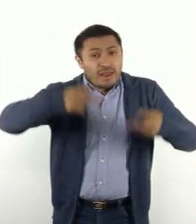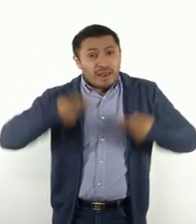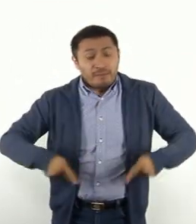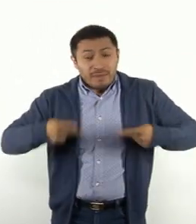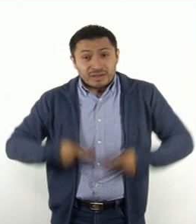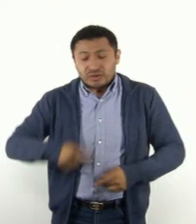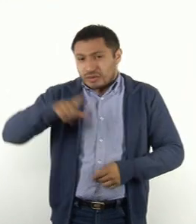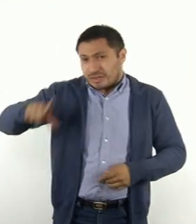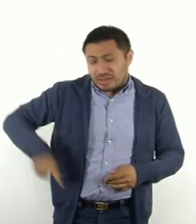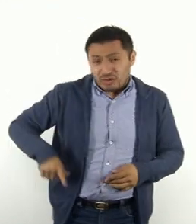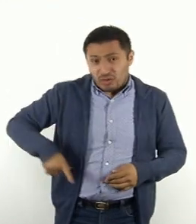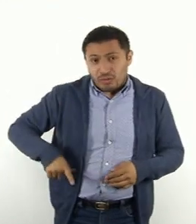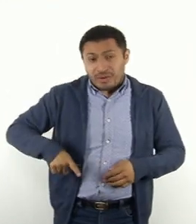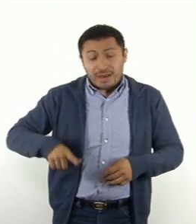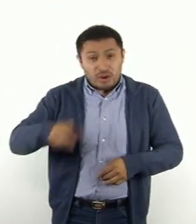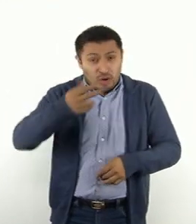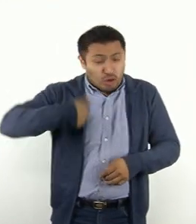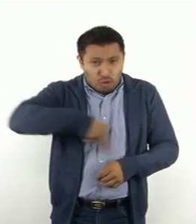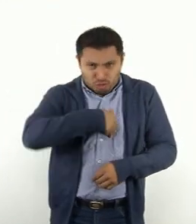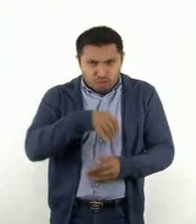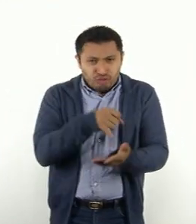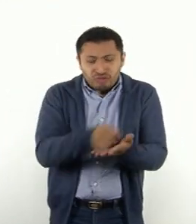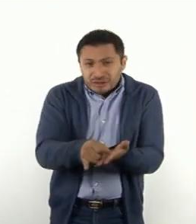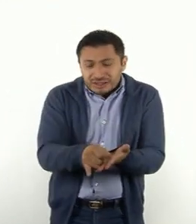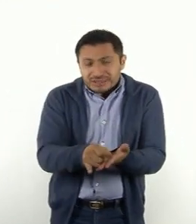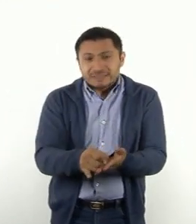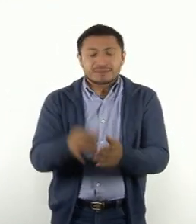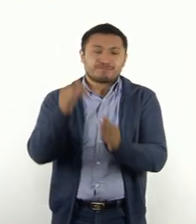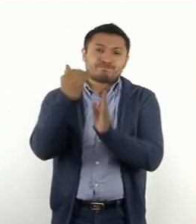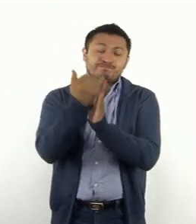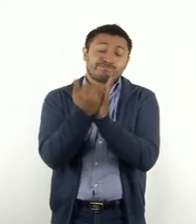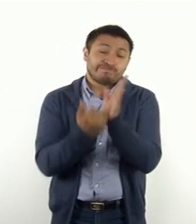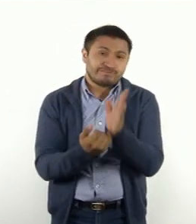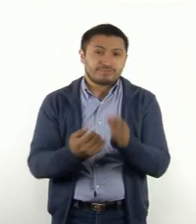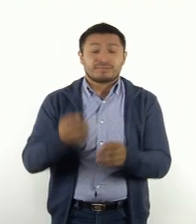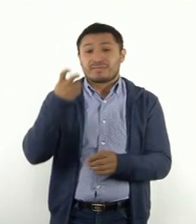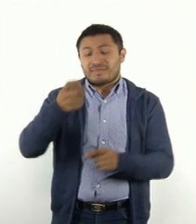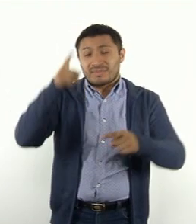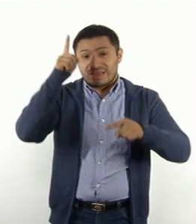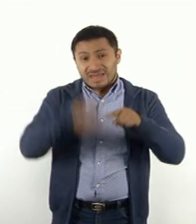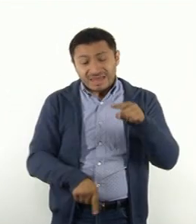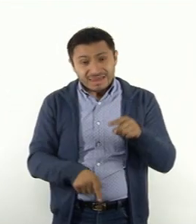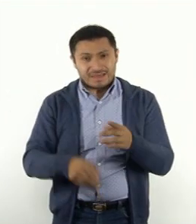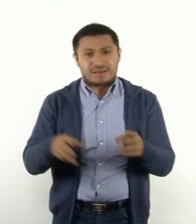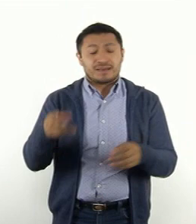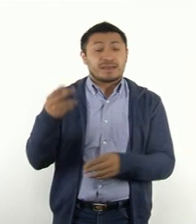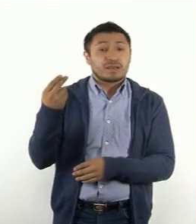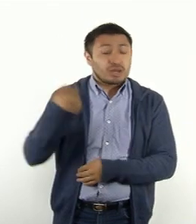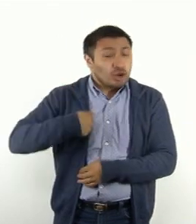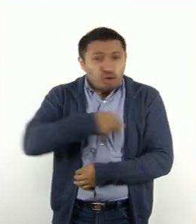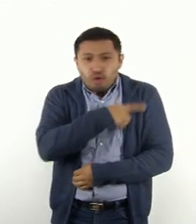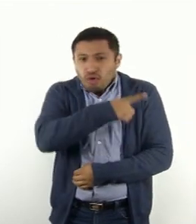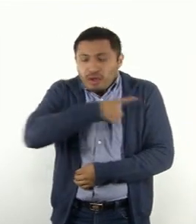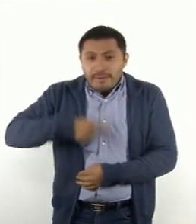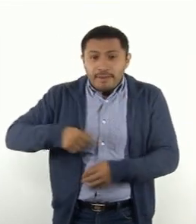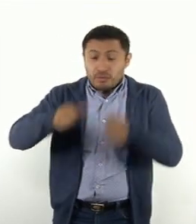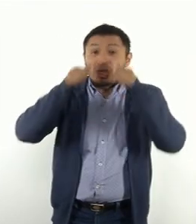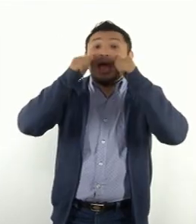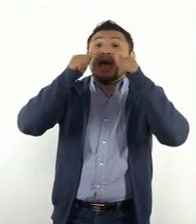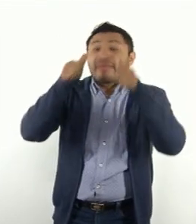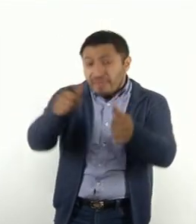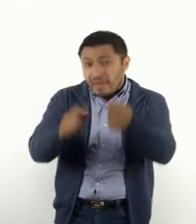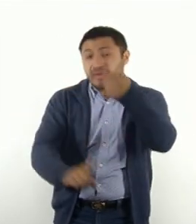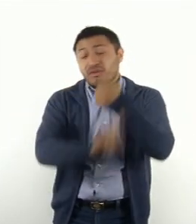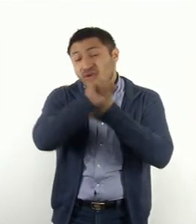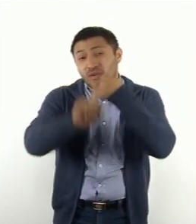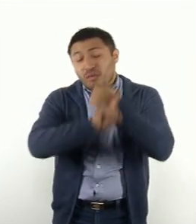debilita. Para romper con esa inercia necesitamos permanecer alertas frente a los problemas que atentan